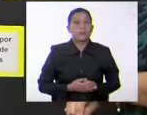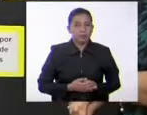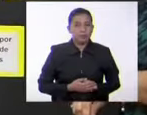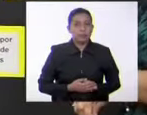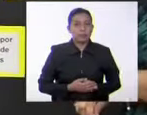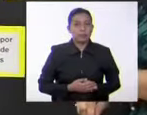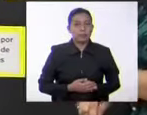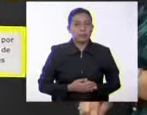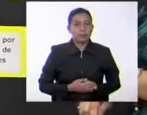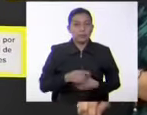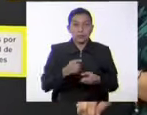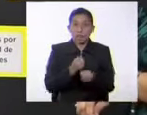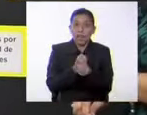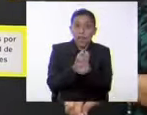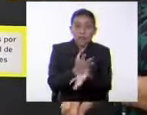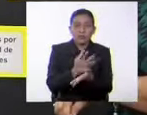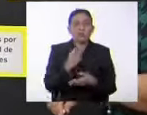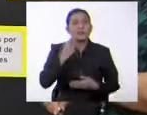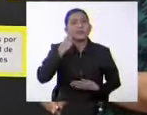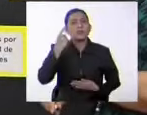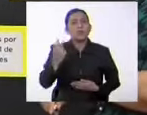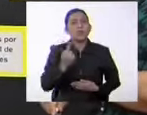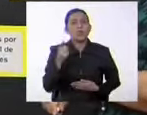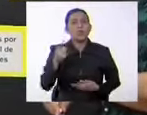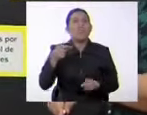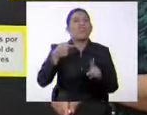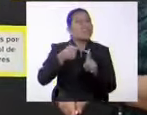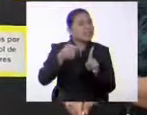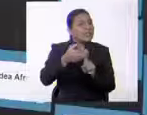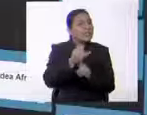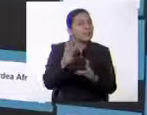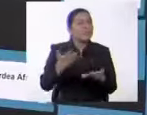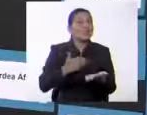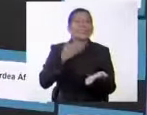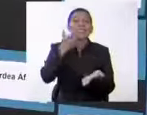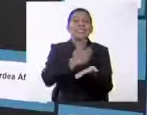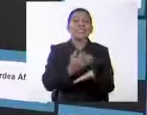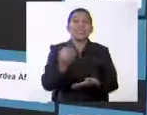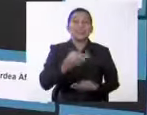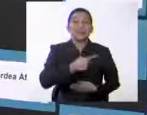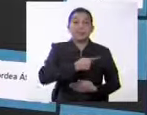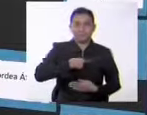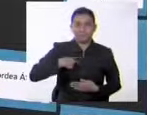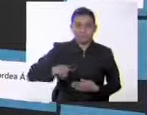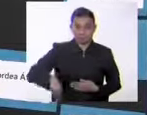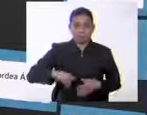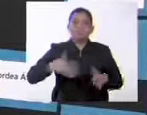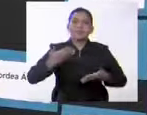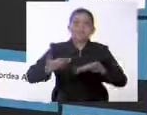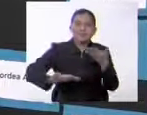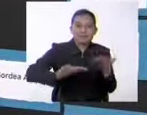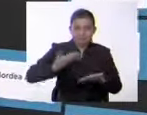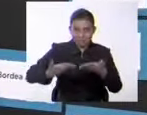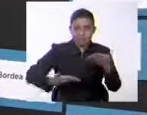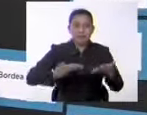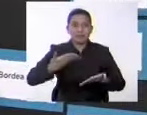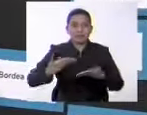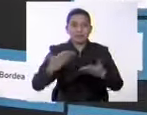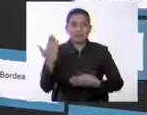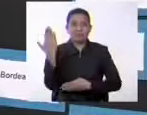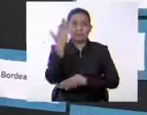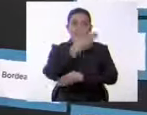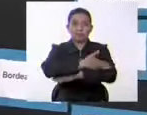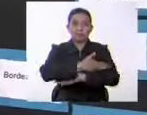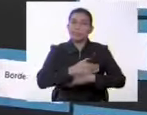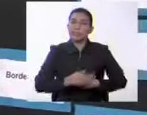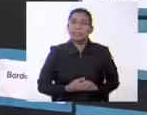ruta hacia Asia. Recordemos que ellos querían llegar a China, lo mencionamos en la clase anterior, porque ellos querían comercializar y el paso se les había cerrado. Entonces,